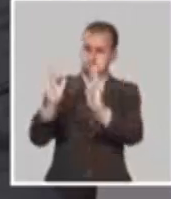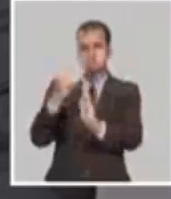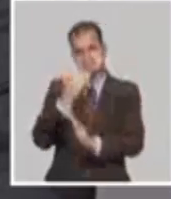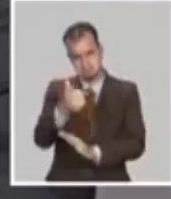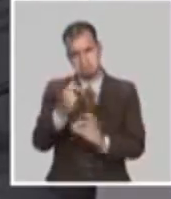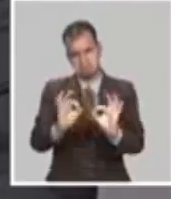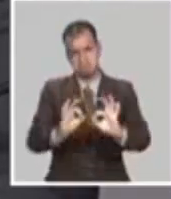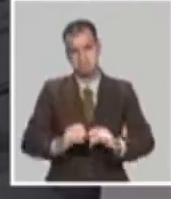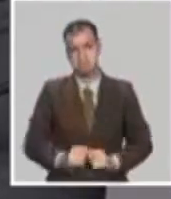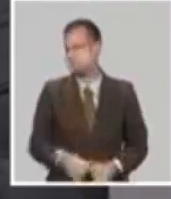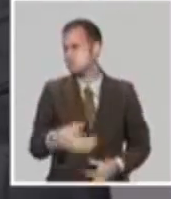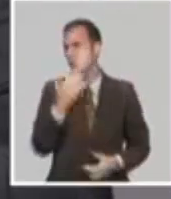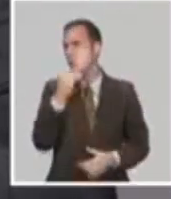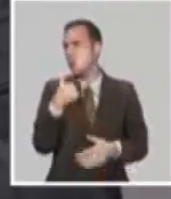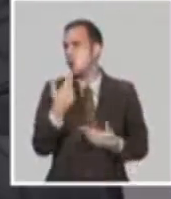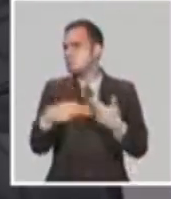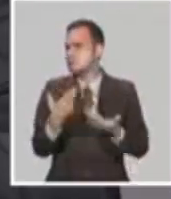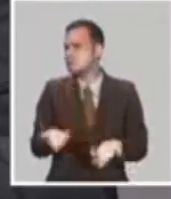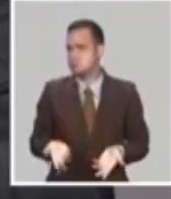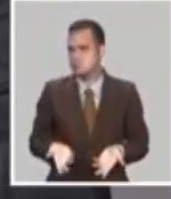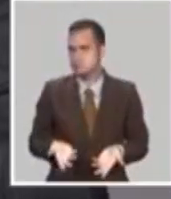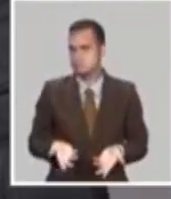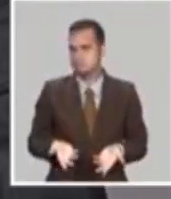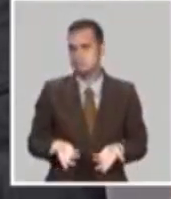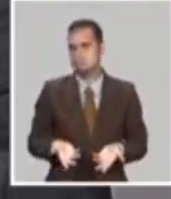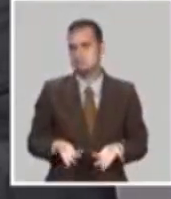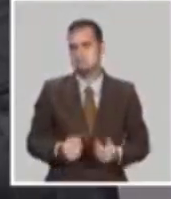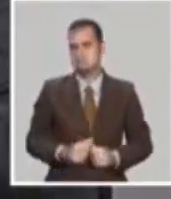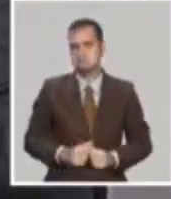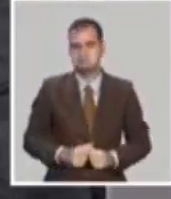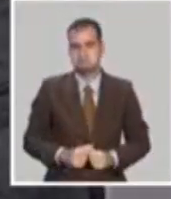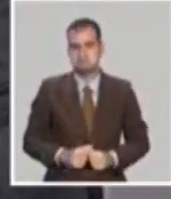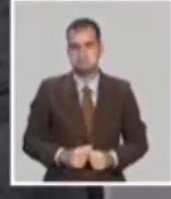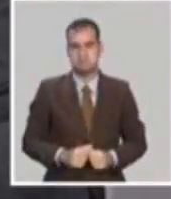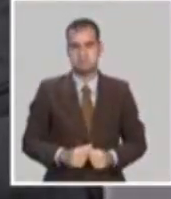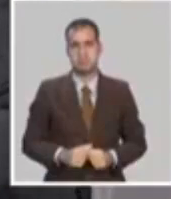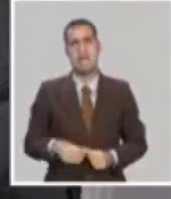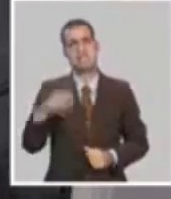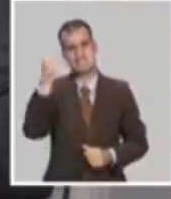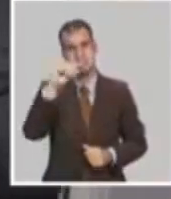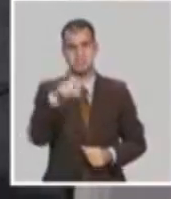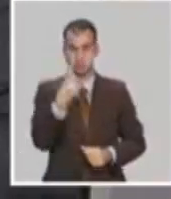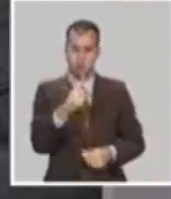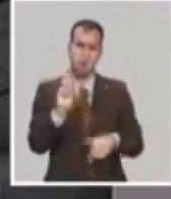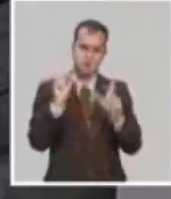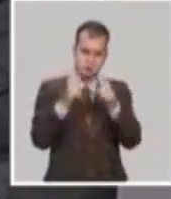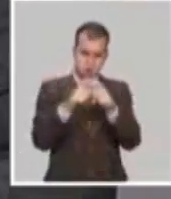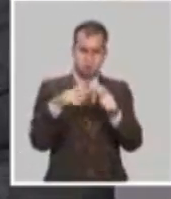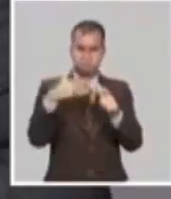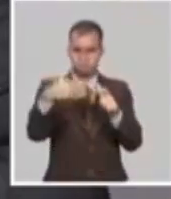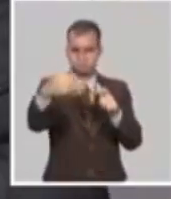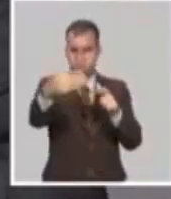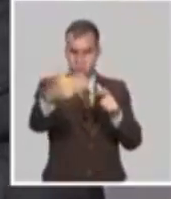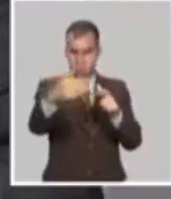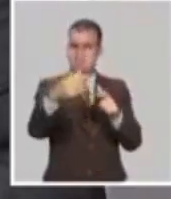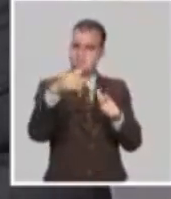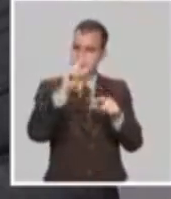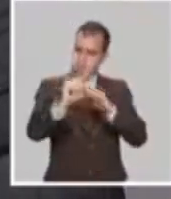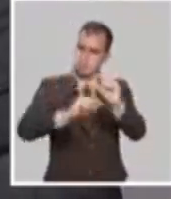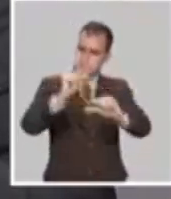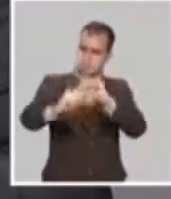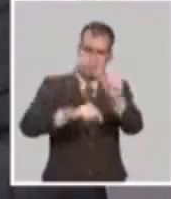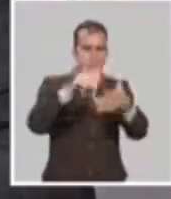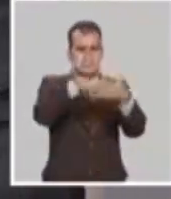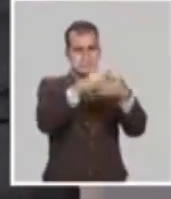hacer? Lo vamos a ir ajustando en el tiempo, es decir, varias sesiones de trabajo, varias sesiones de información para poderlo